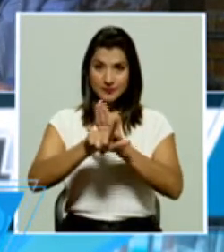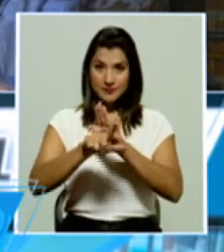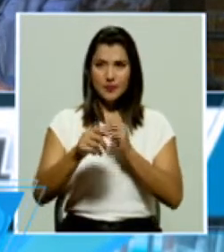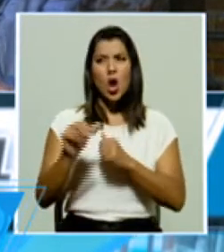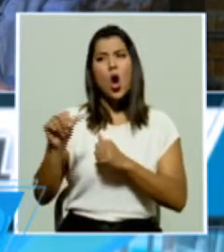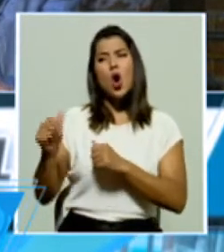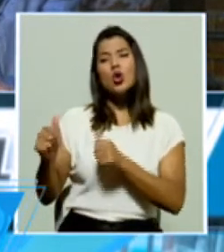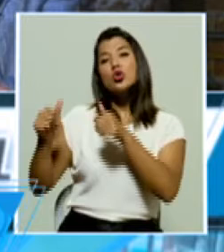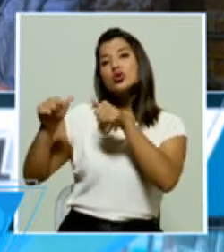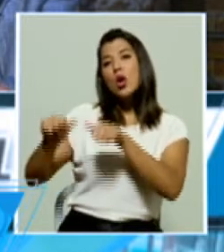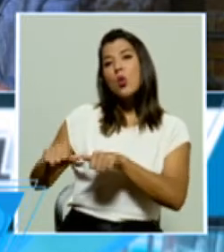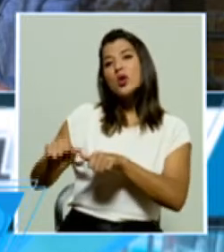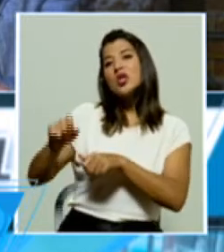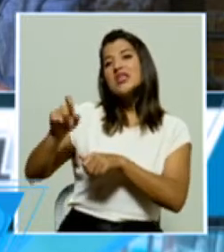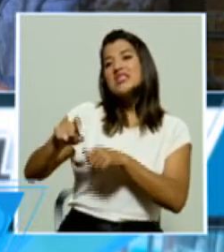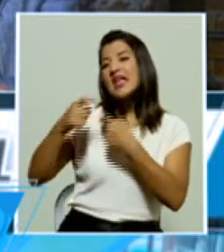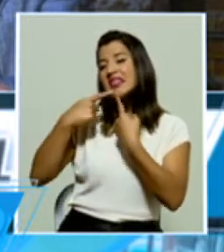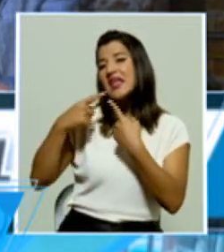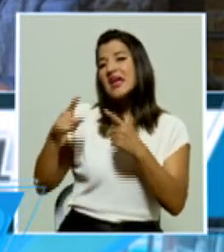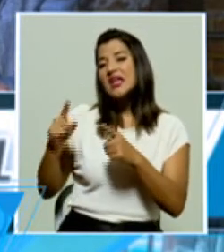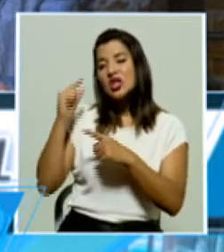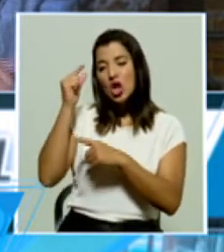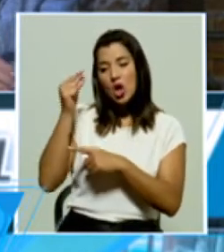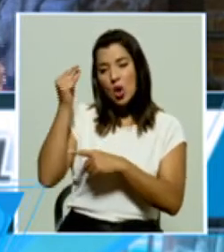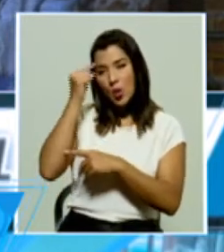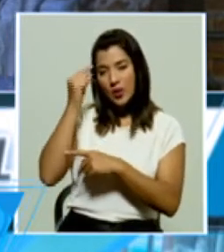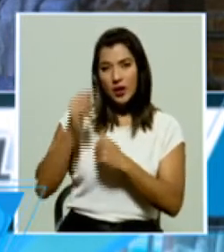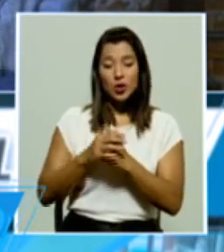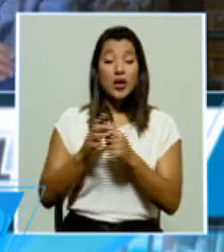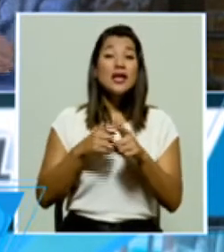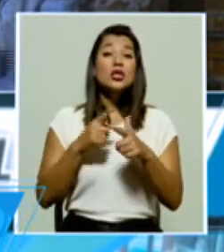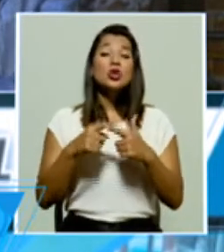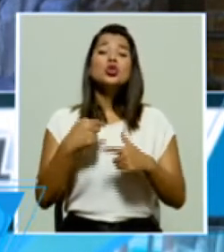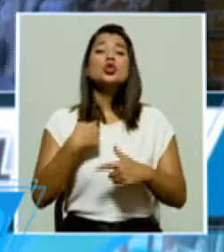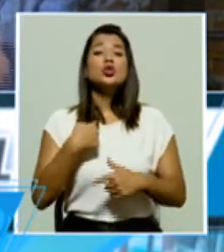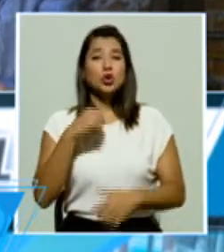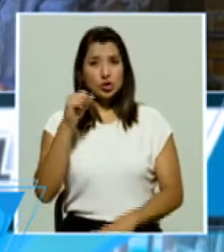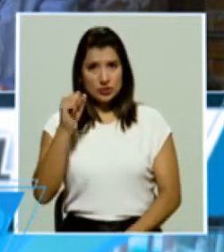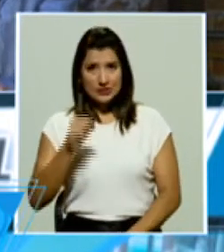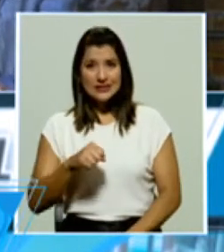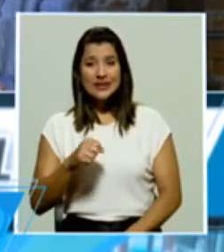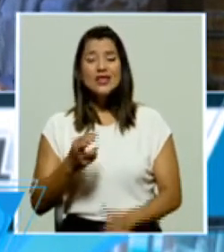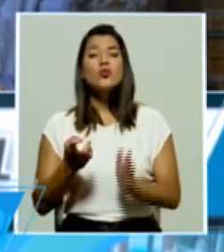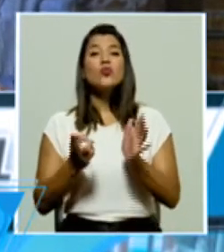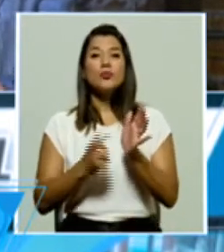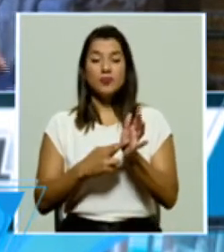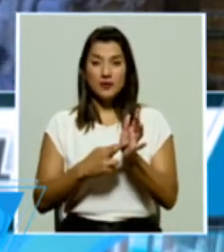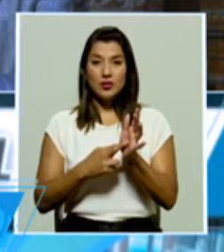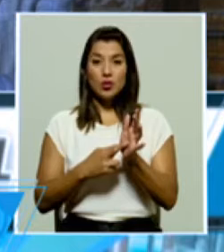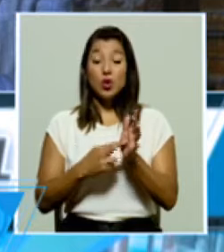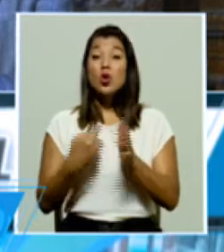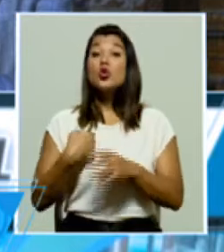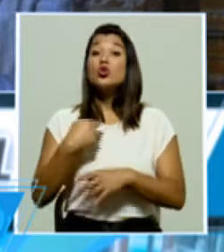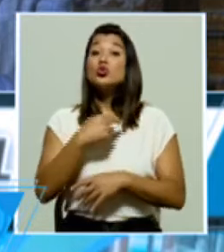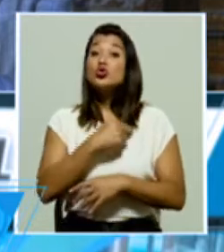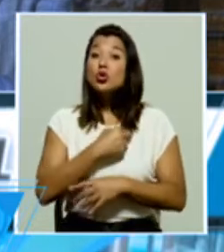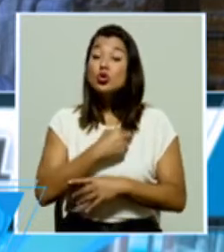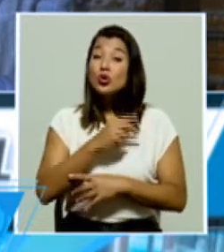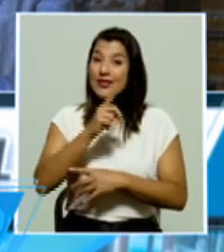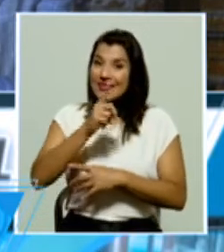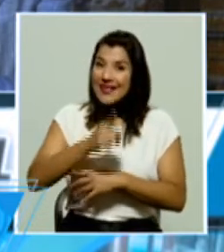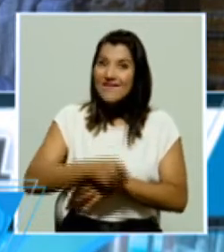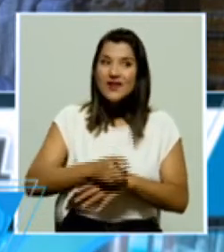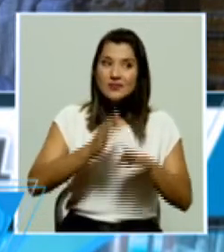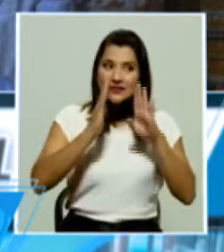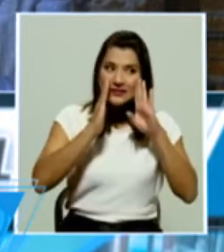requieren decretos ejecutivos. Entonces yo sí reitero, tenemos que poner el ojo